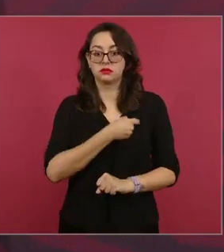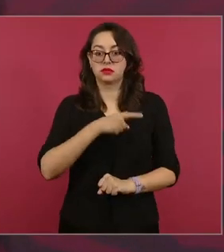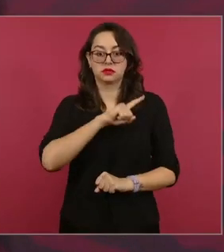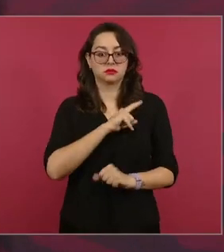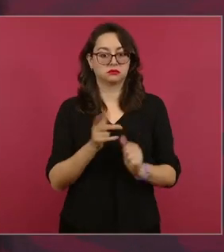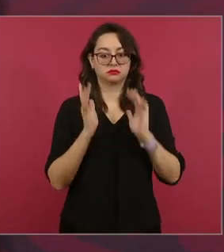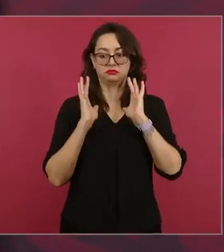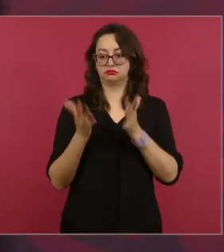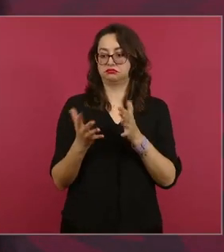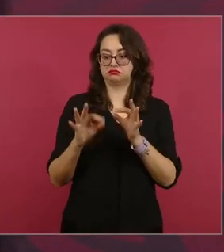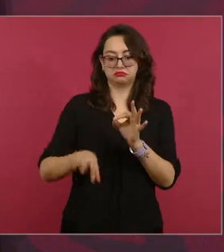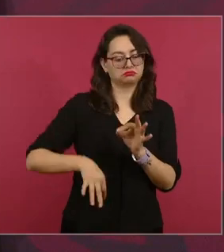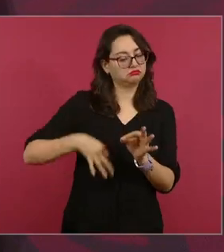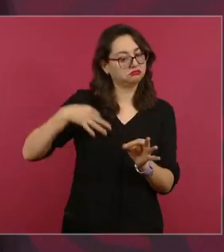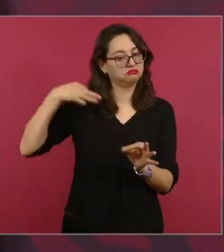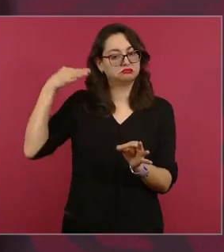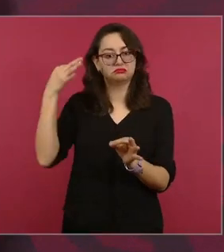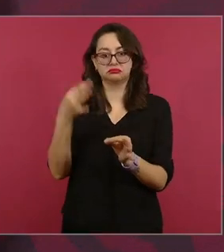concluido,